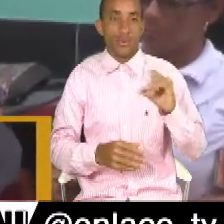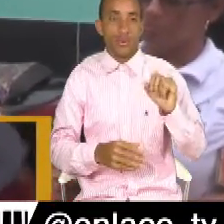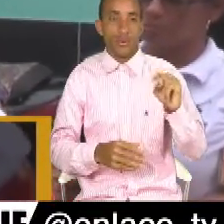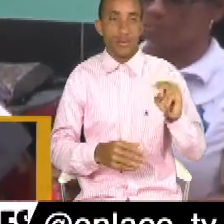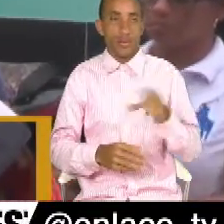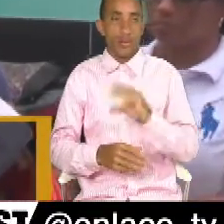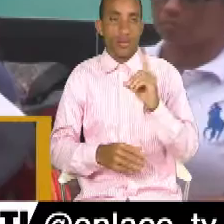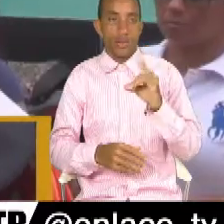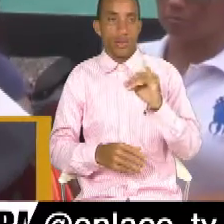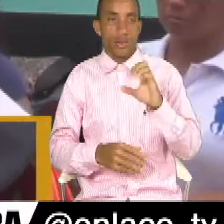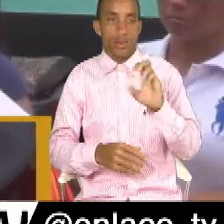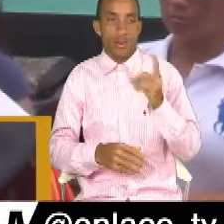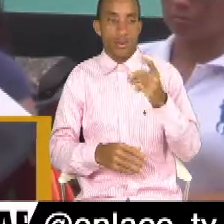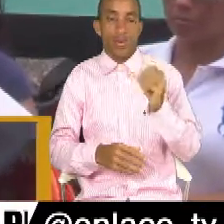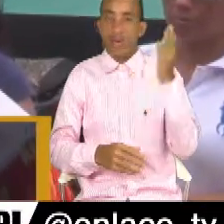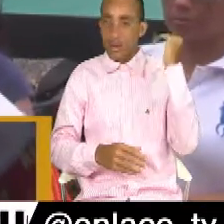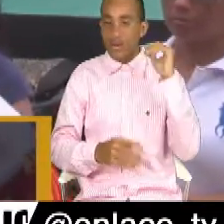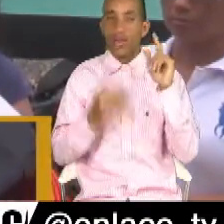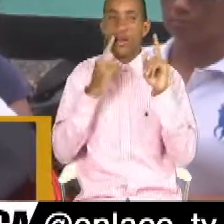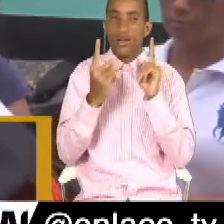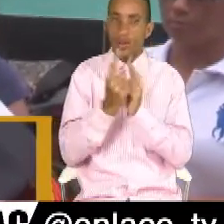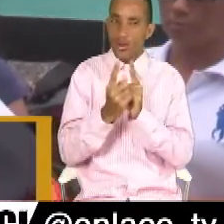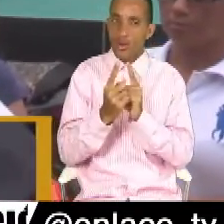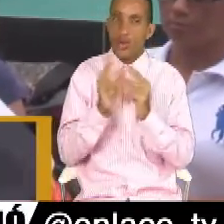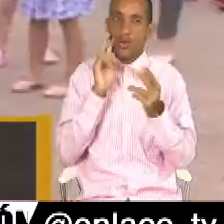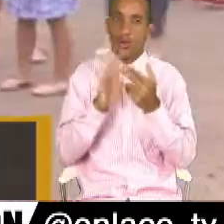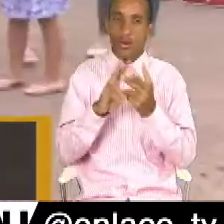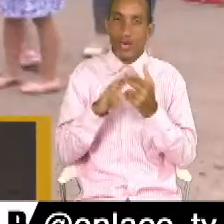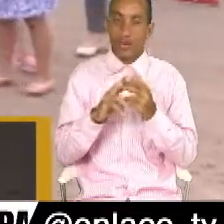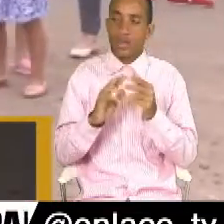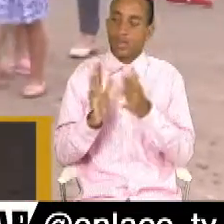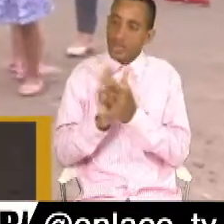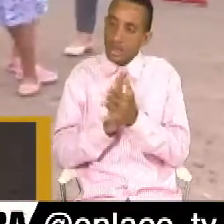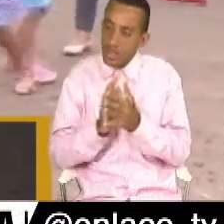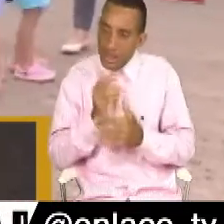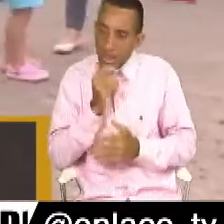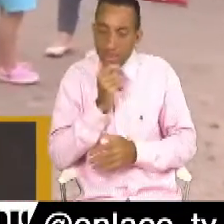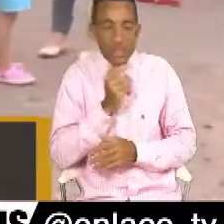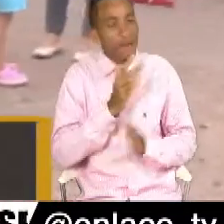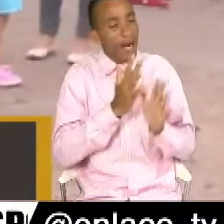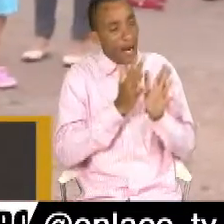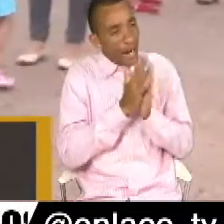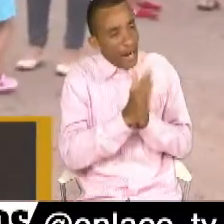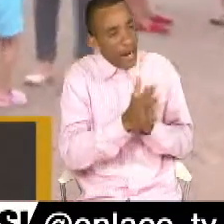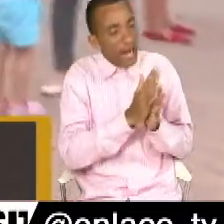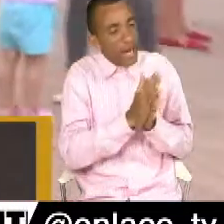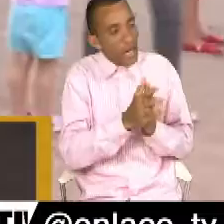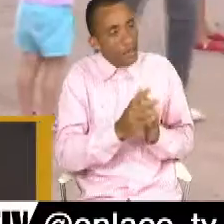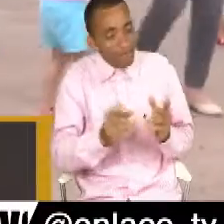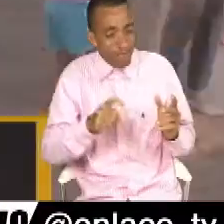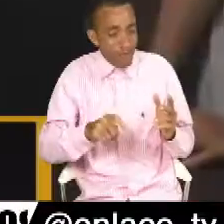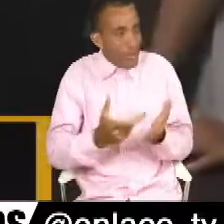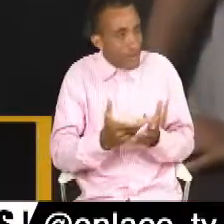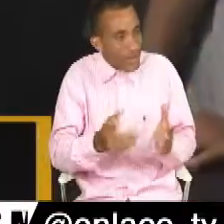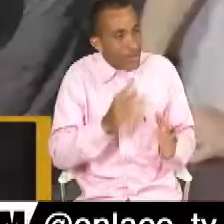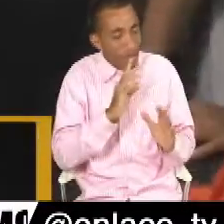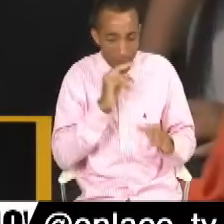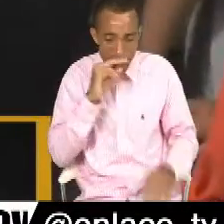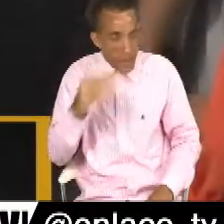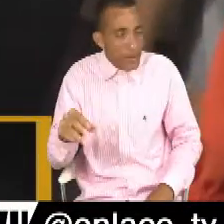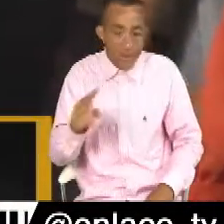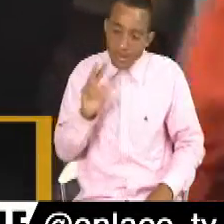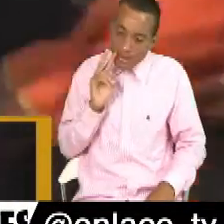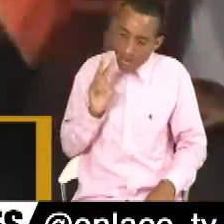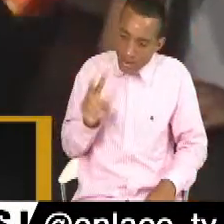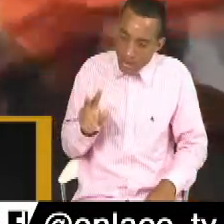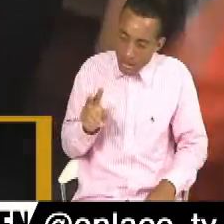distinguí, me comentó la necesidad, vi el niño y pues me dije no, yo quiero